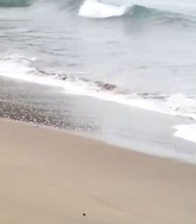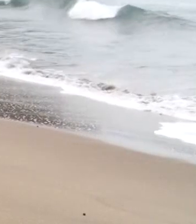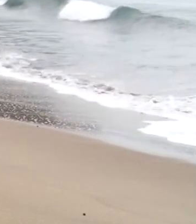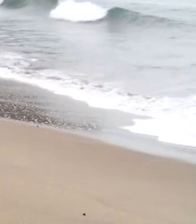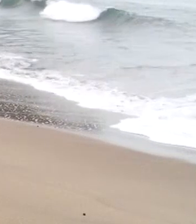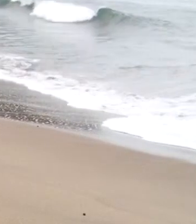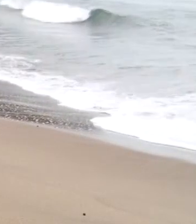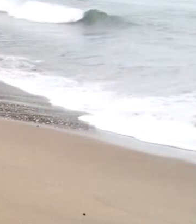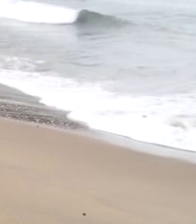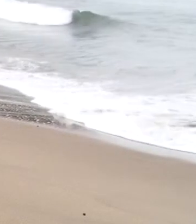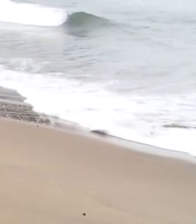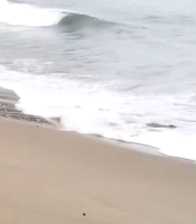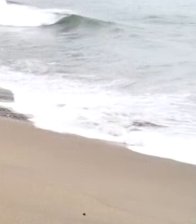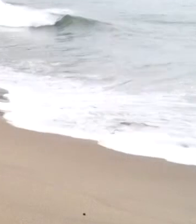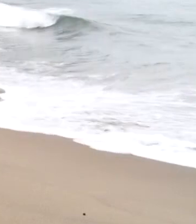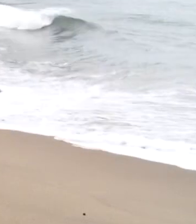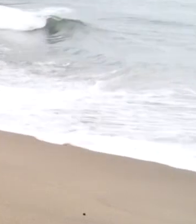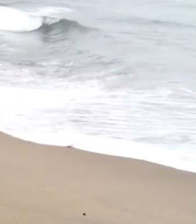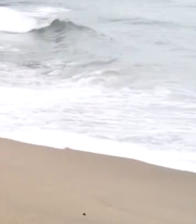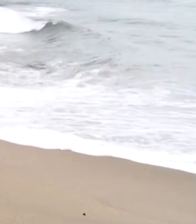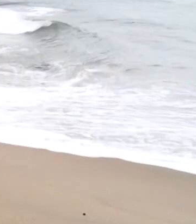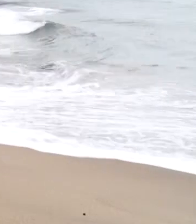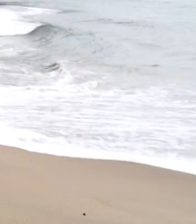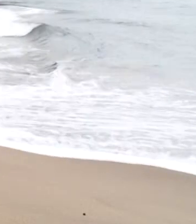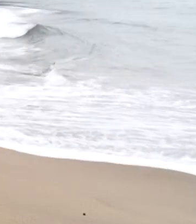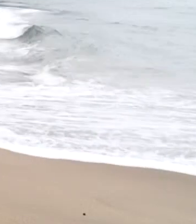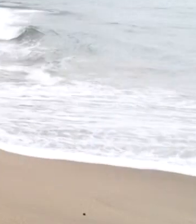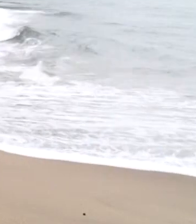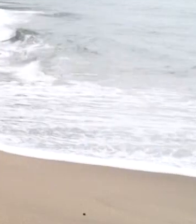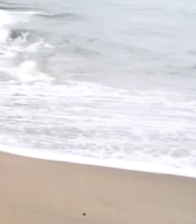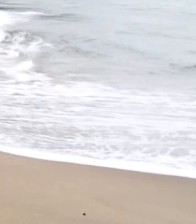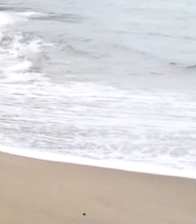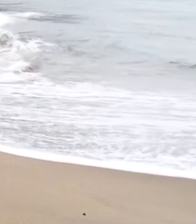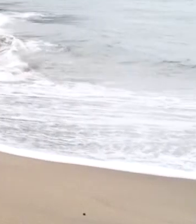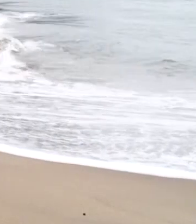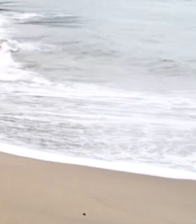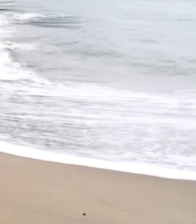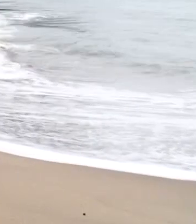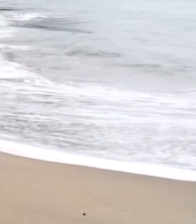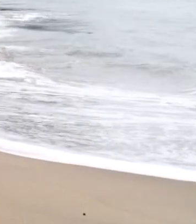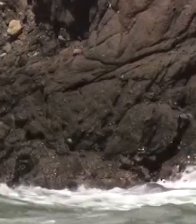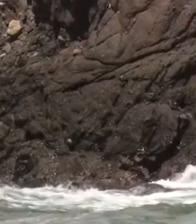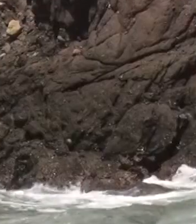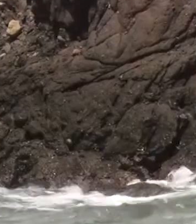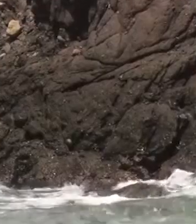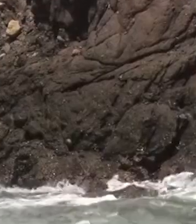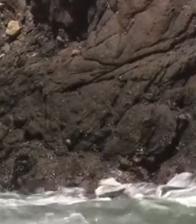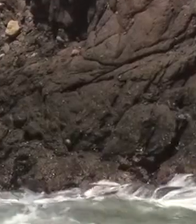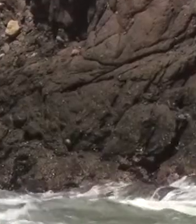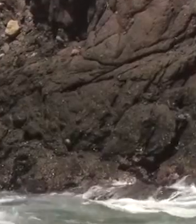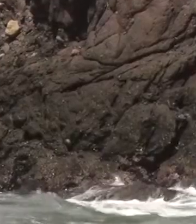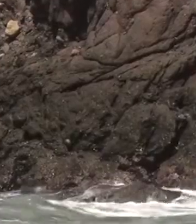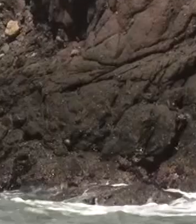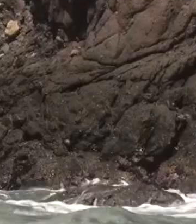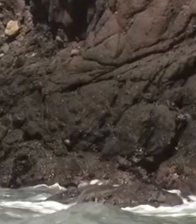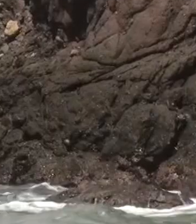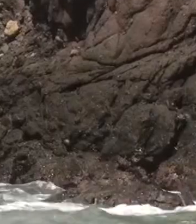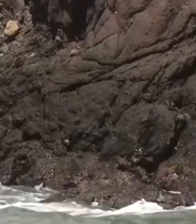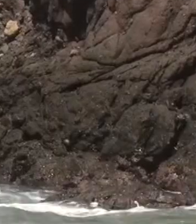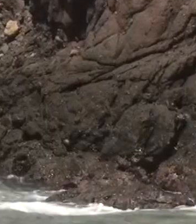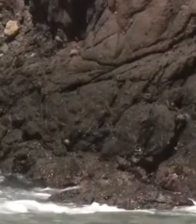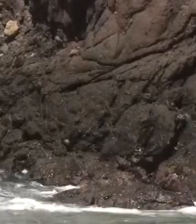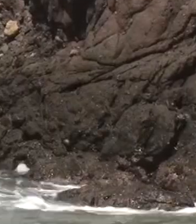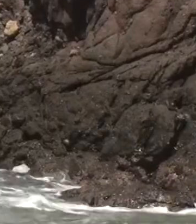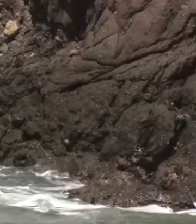segundo, en materia de empleo, el país tiene tasas de desempleo muy elevadas, de las más elevadas de la